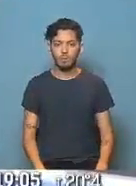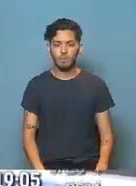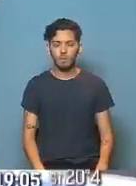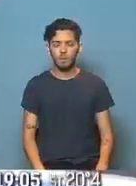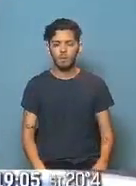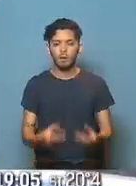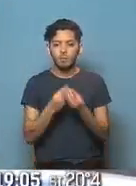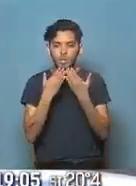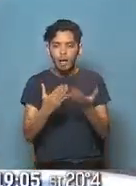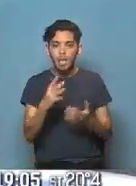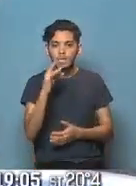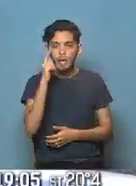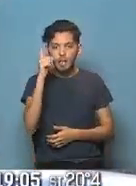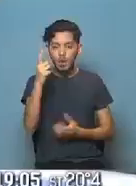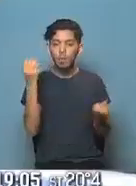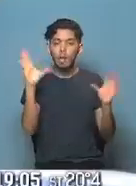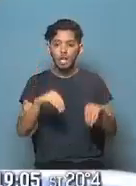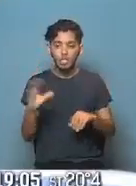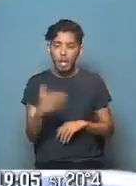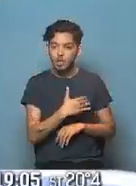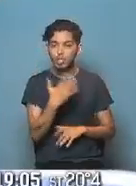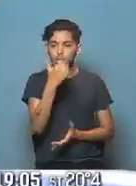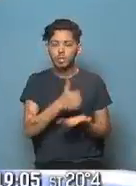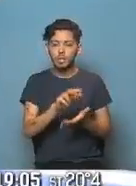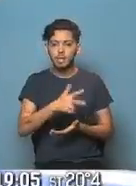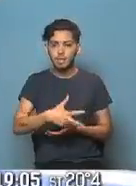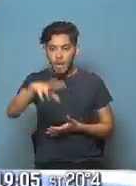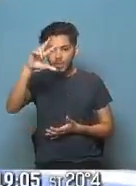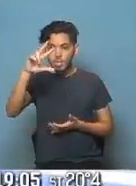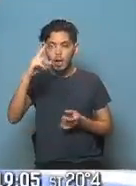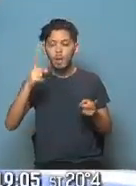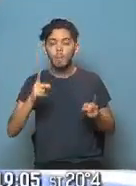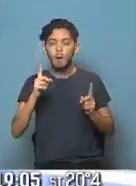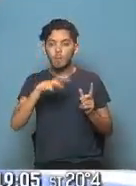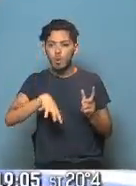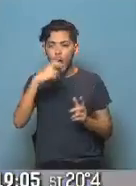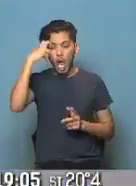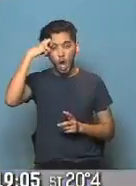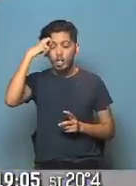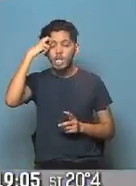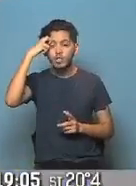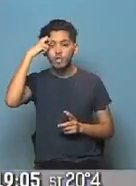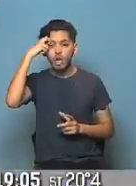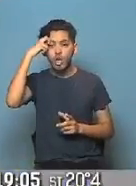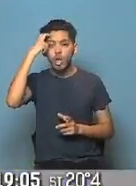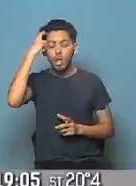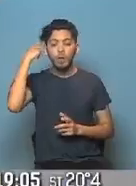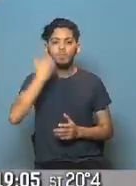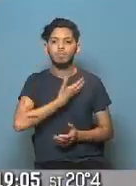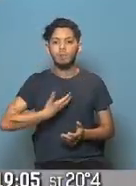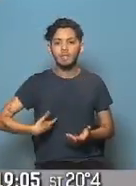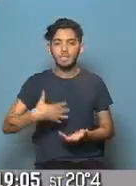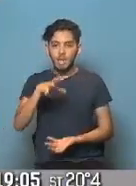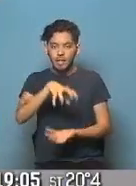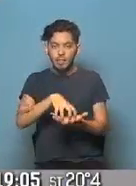Muchas gracias, Daniel. Muy buenas noches para todos. Estamos en el tercer piso del Palacio del Congreso, en la presidencia del